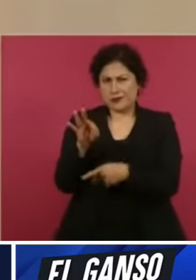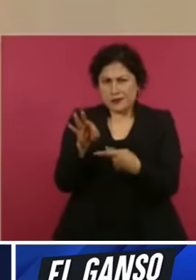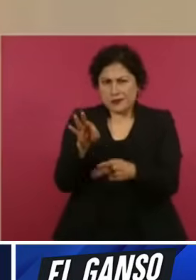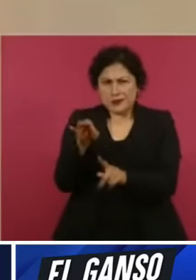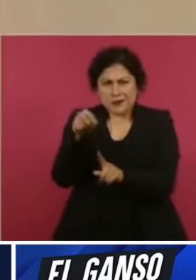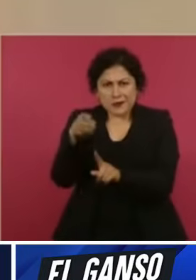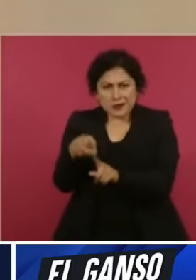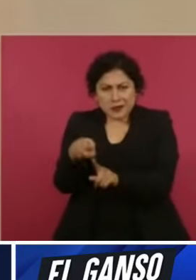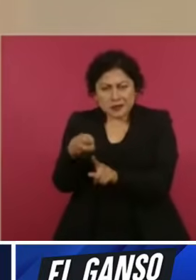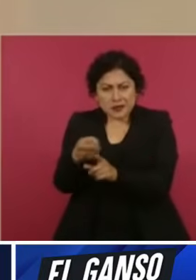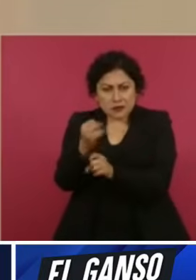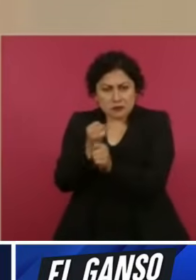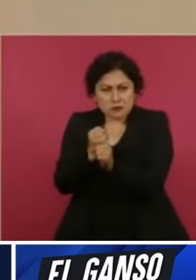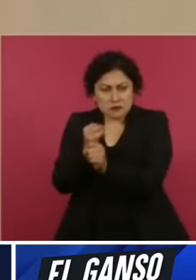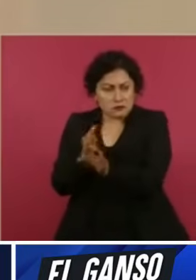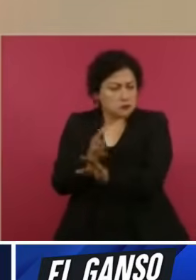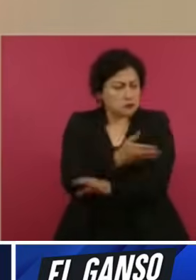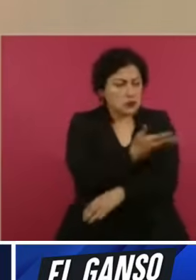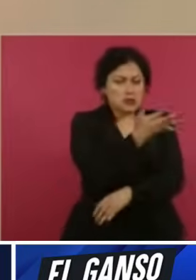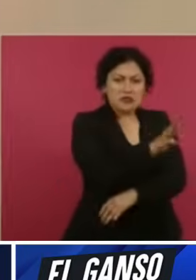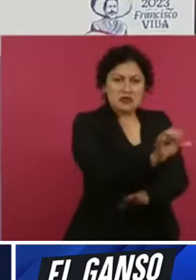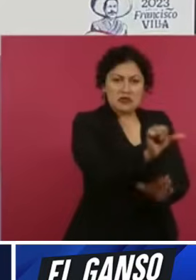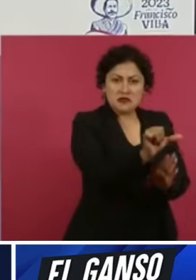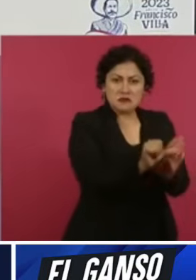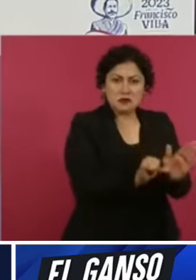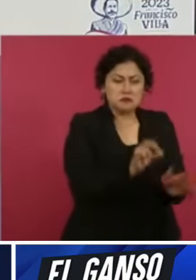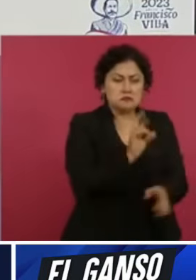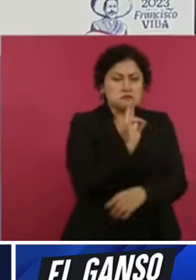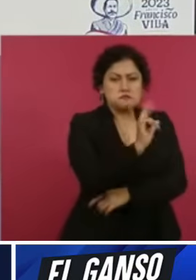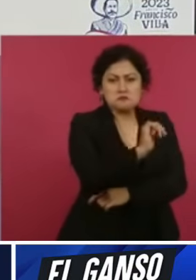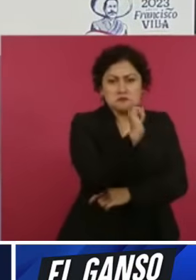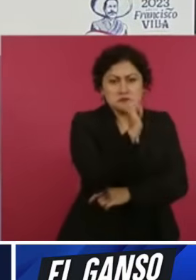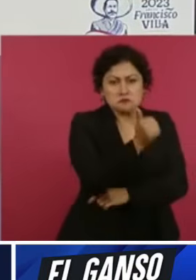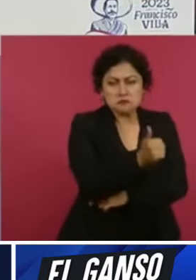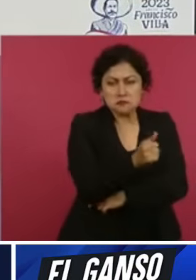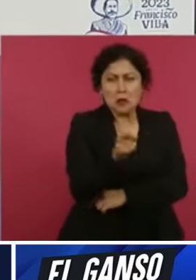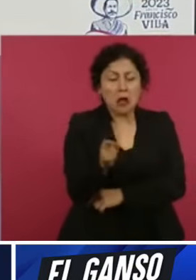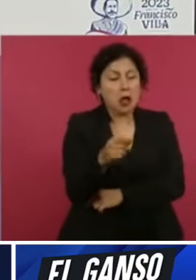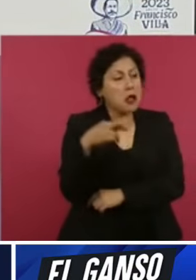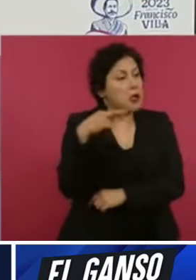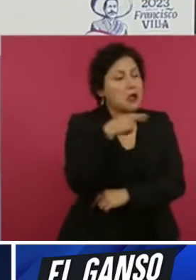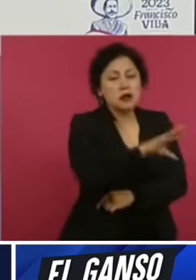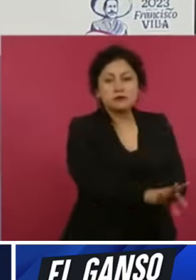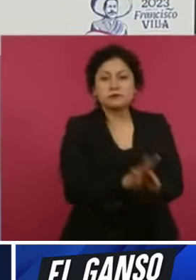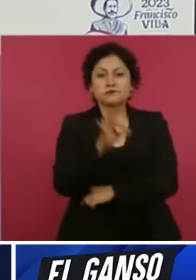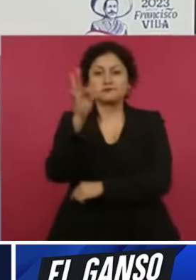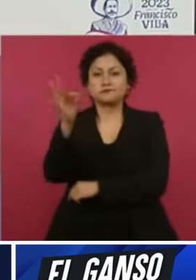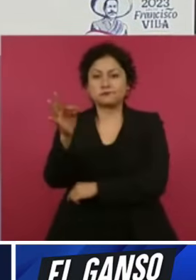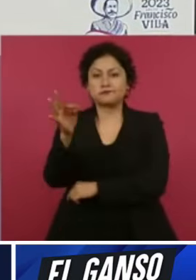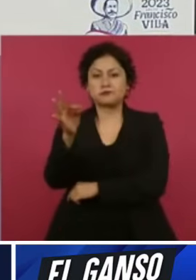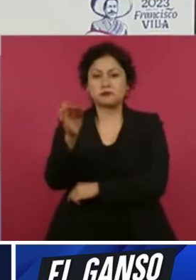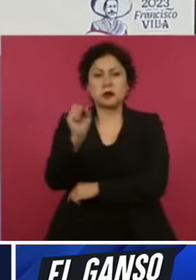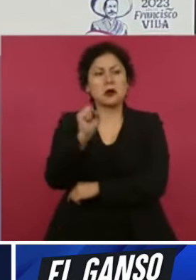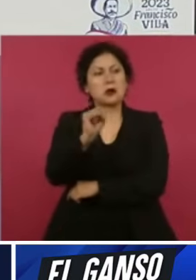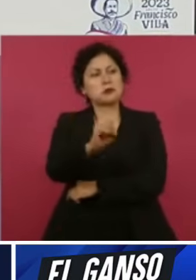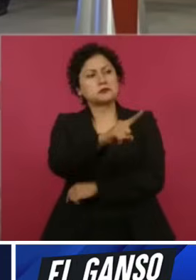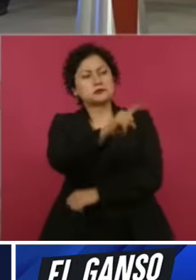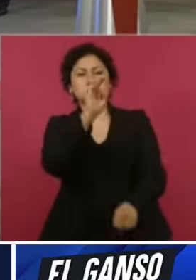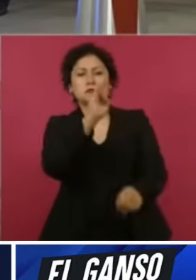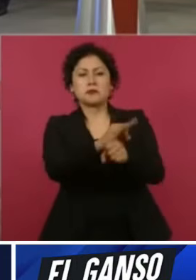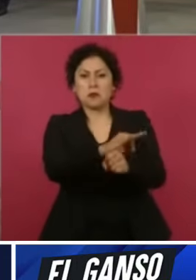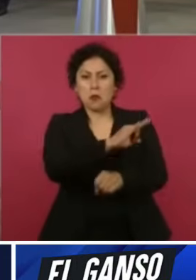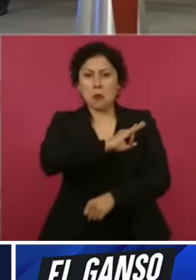resolver Y finalmente determina que el fiscal de Morelos cuenta con fuero para delitos